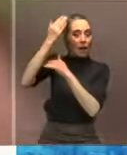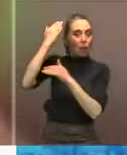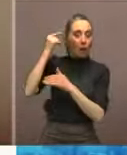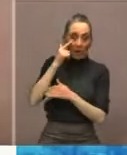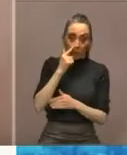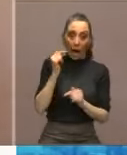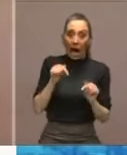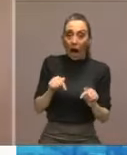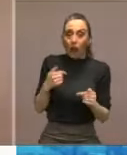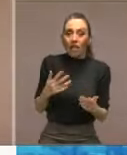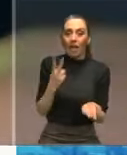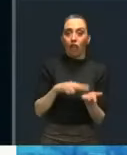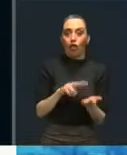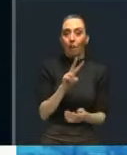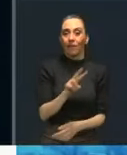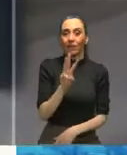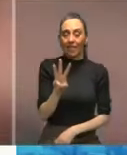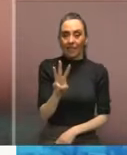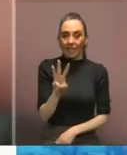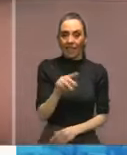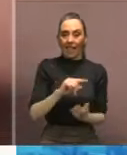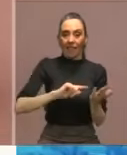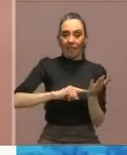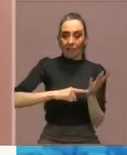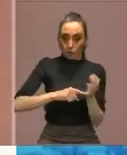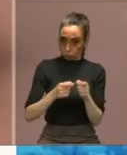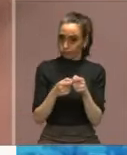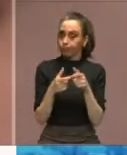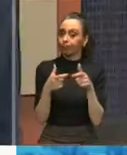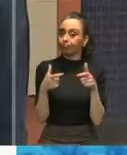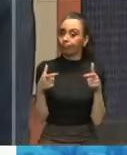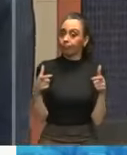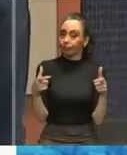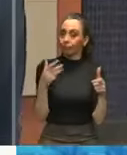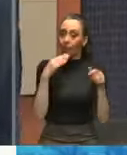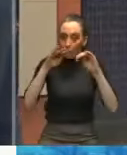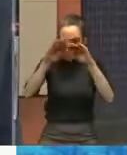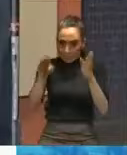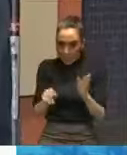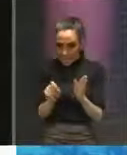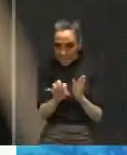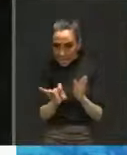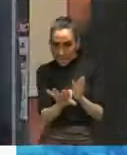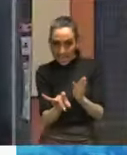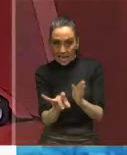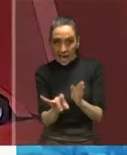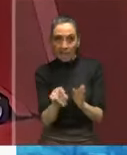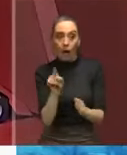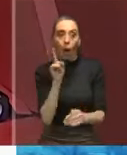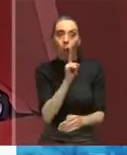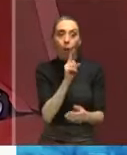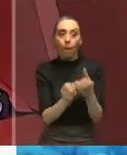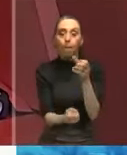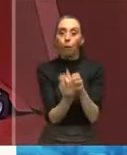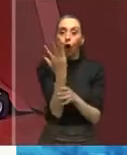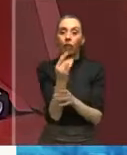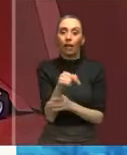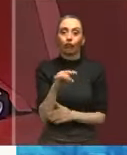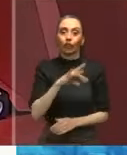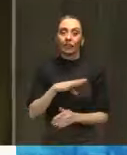Ya estamos en 2023, la tecnología sigue avanzando, también en los cajeros, y ya tenemos los últimos modelos en nuestro